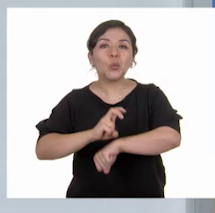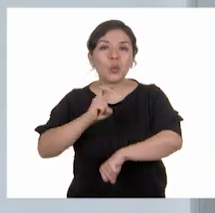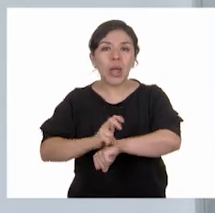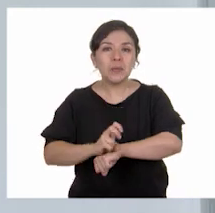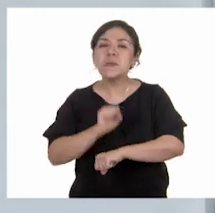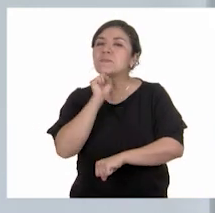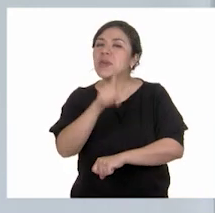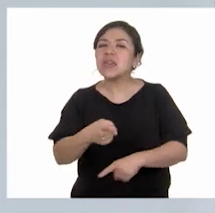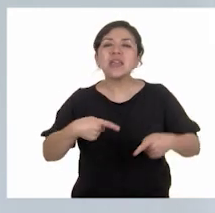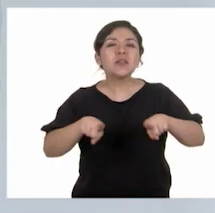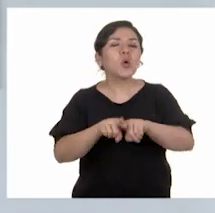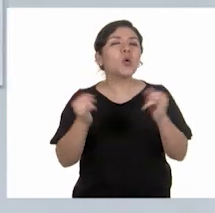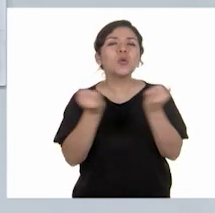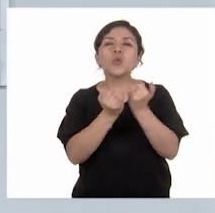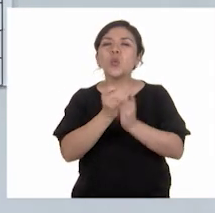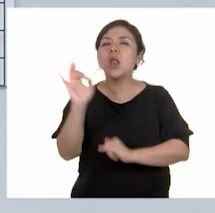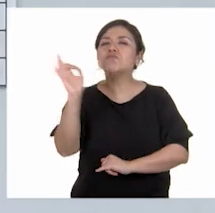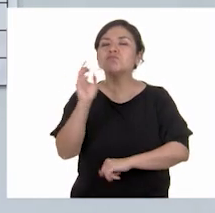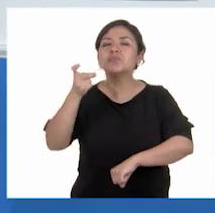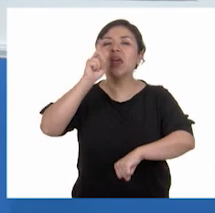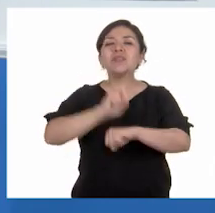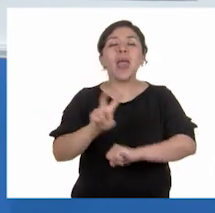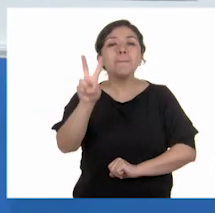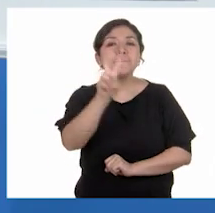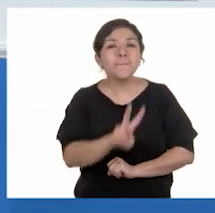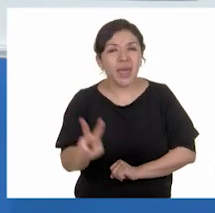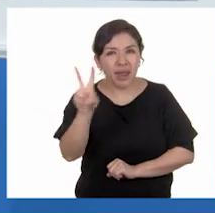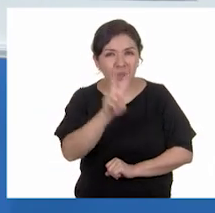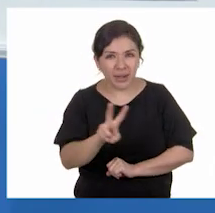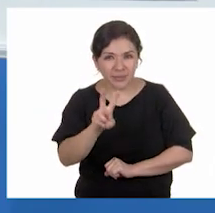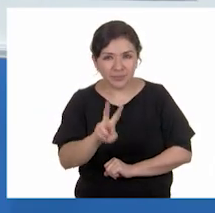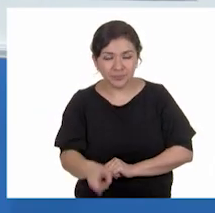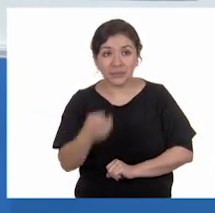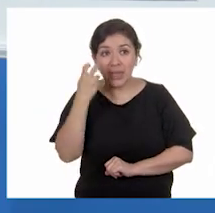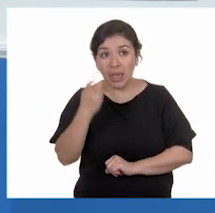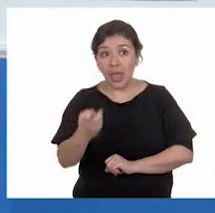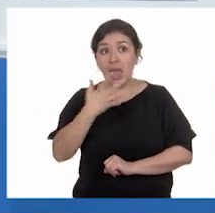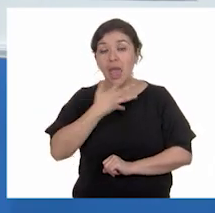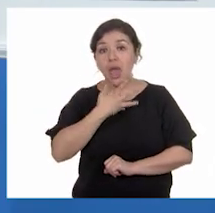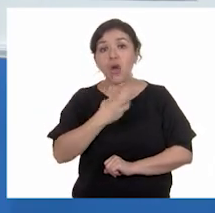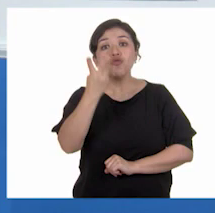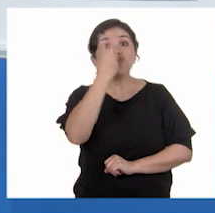mismo sucedería en el día viernes. Tenemos